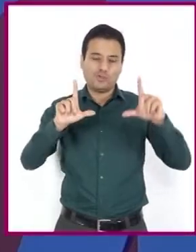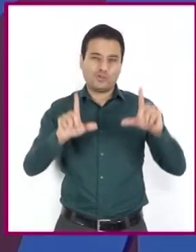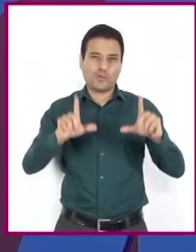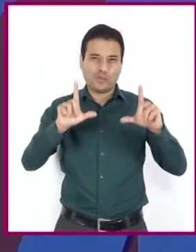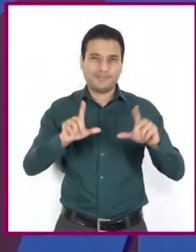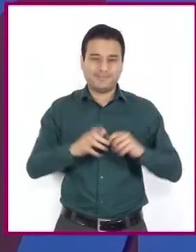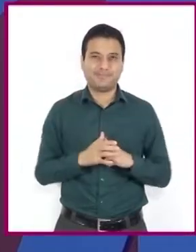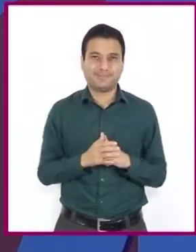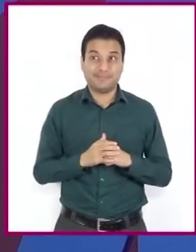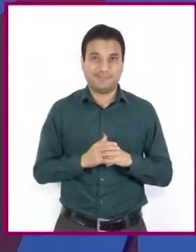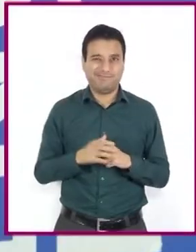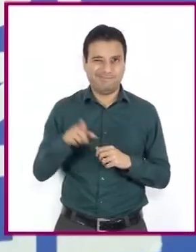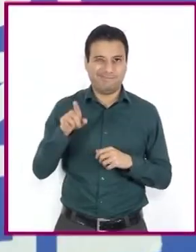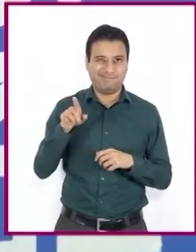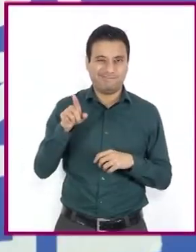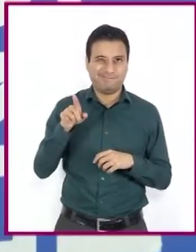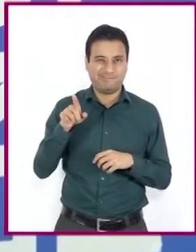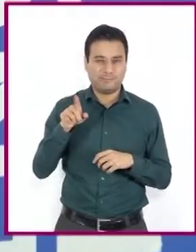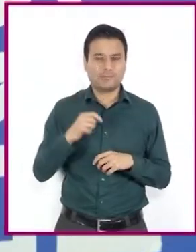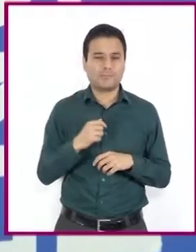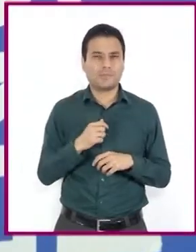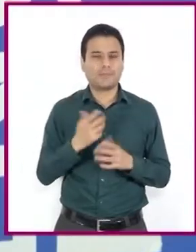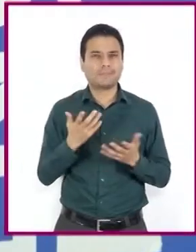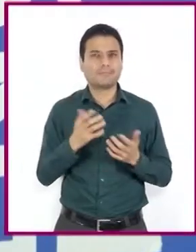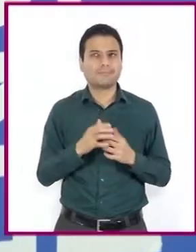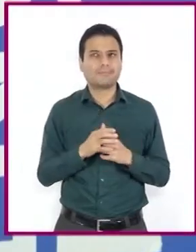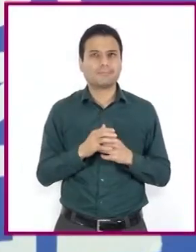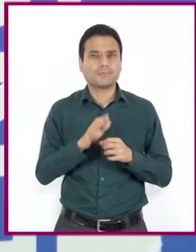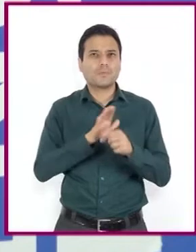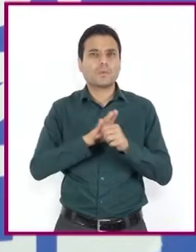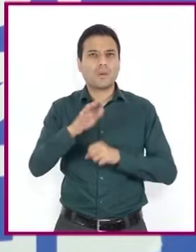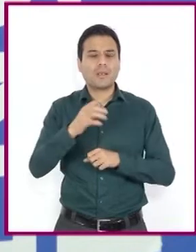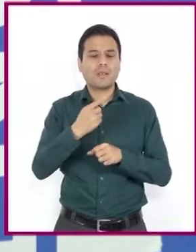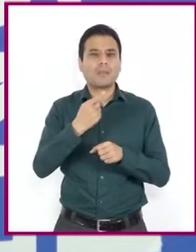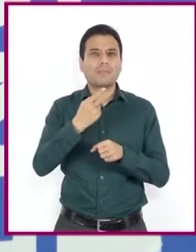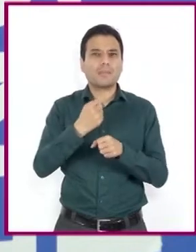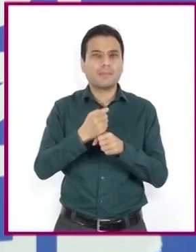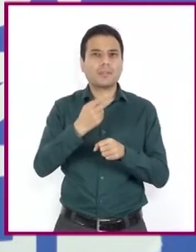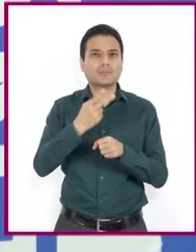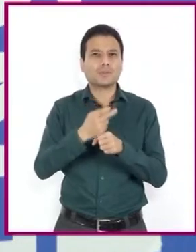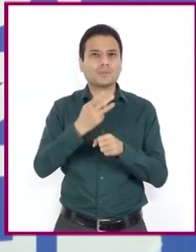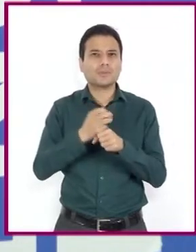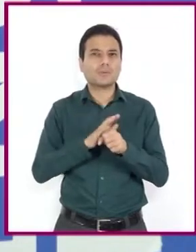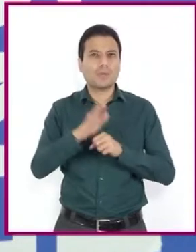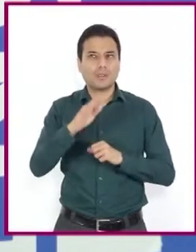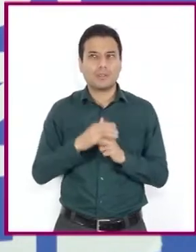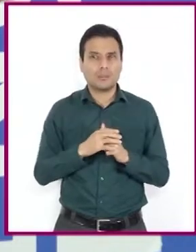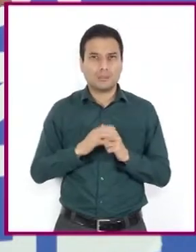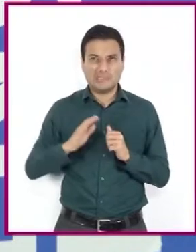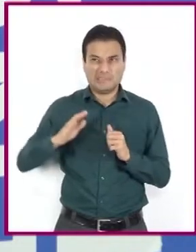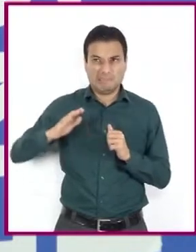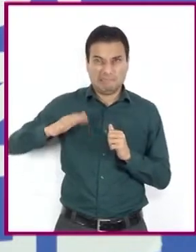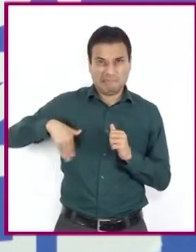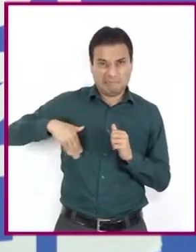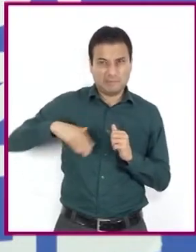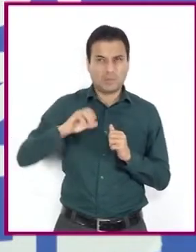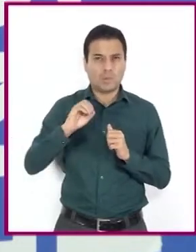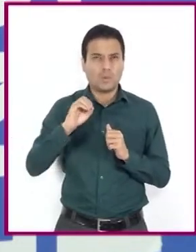de la narración, ¿cuál sección iría primero? ¿Esta que acabamos de leer o la